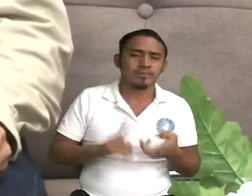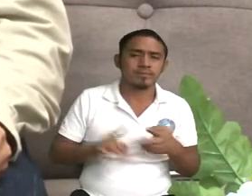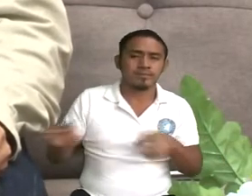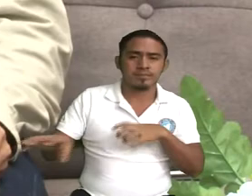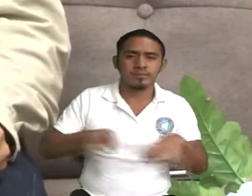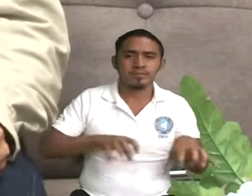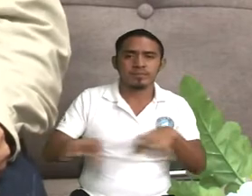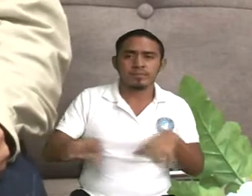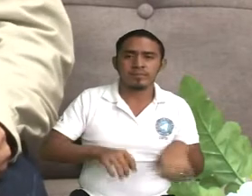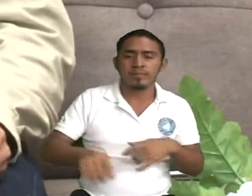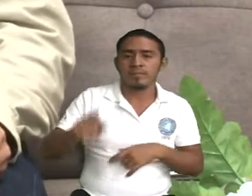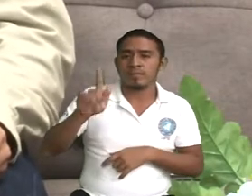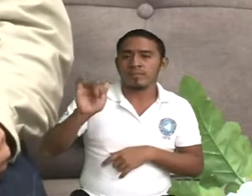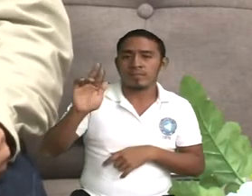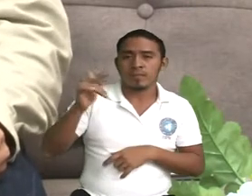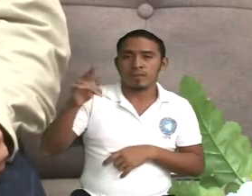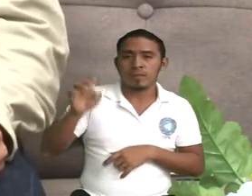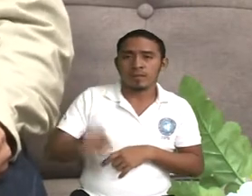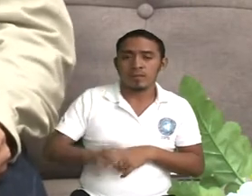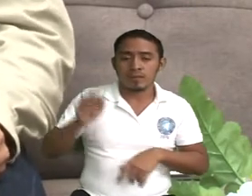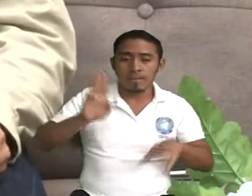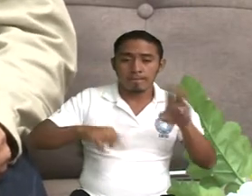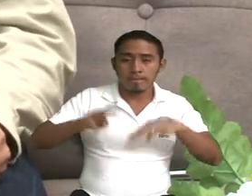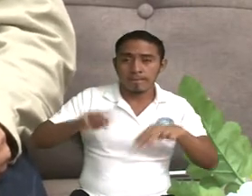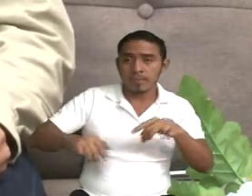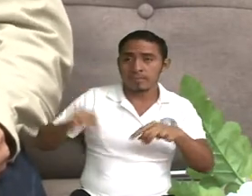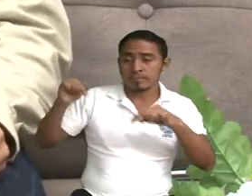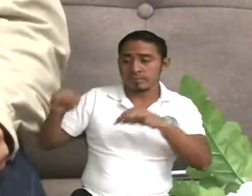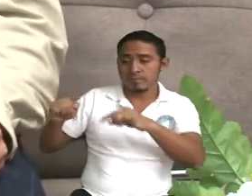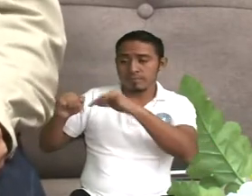en el Tiangue Monimbó, o sea, puedes hacer el recorrido